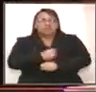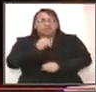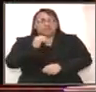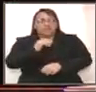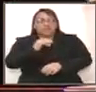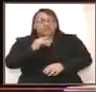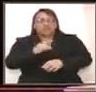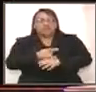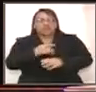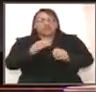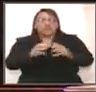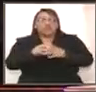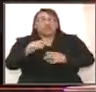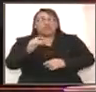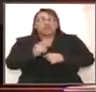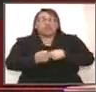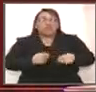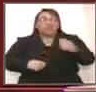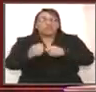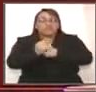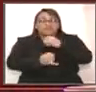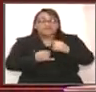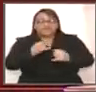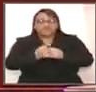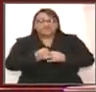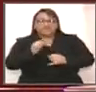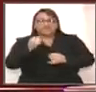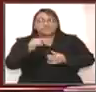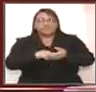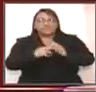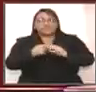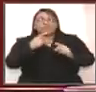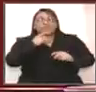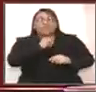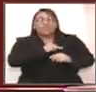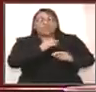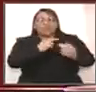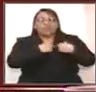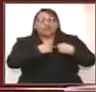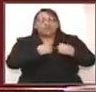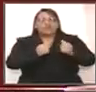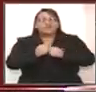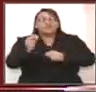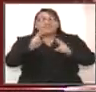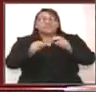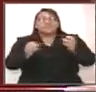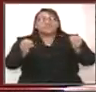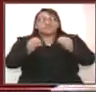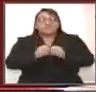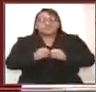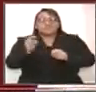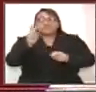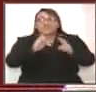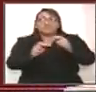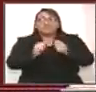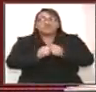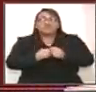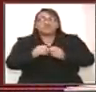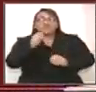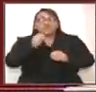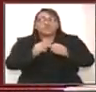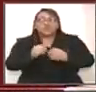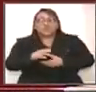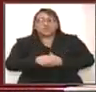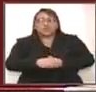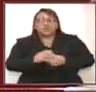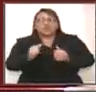en transacciones comerciales internacionales, existiendo como órgano encargado de evaluar su implementación y revisar las solicitudes de